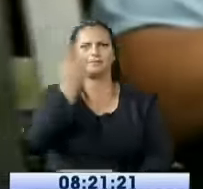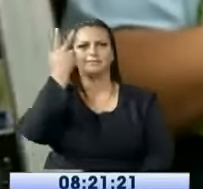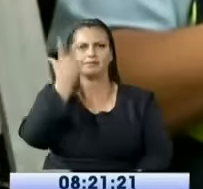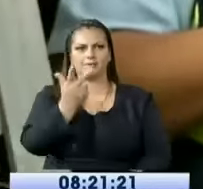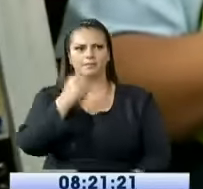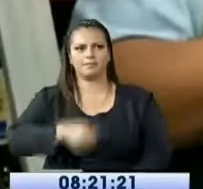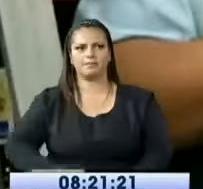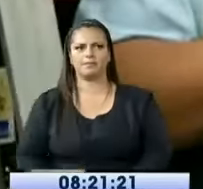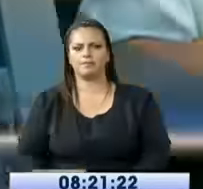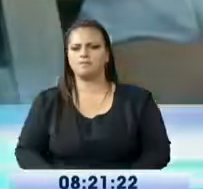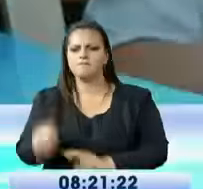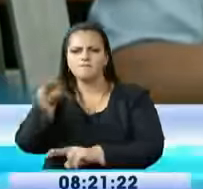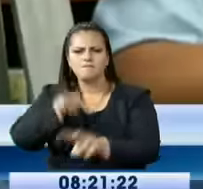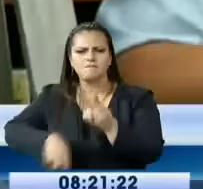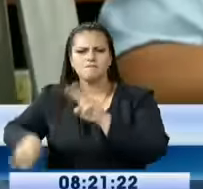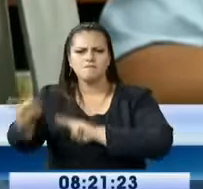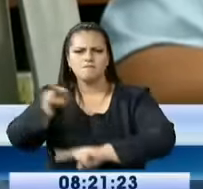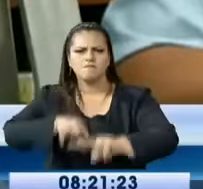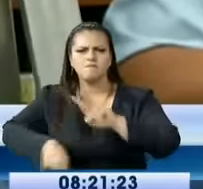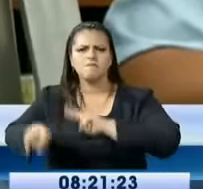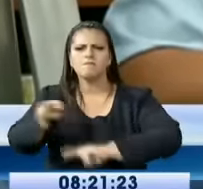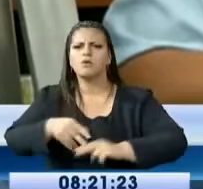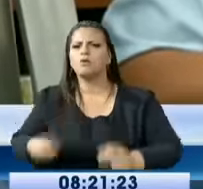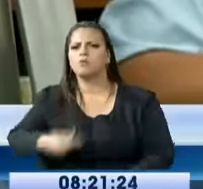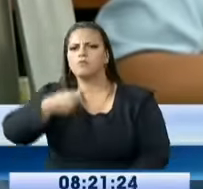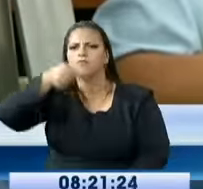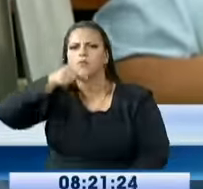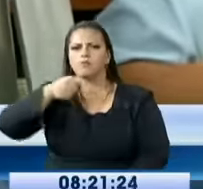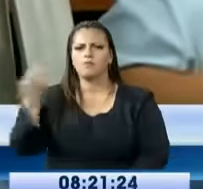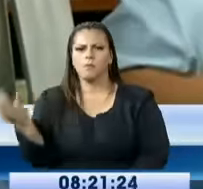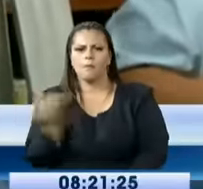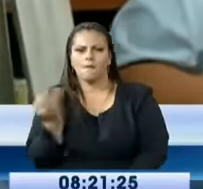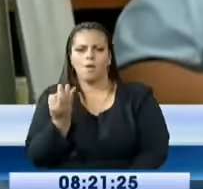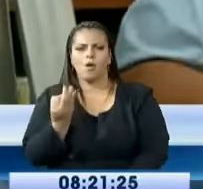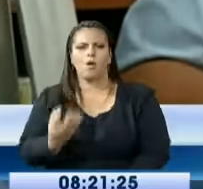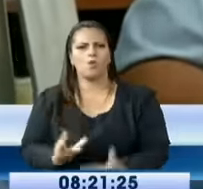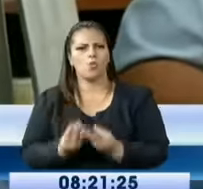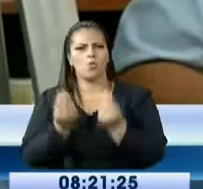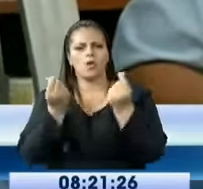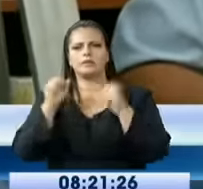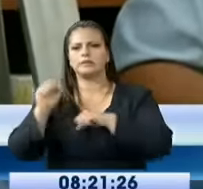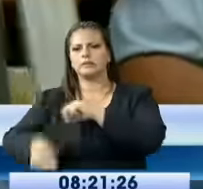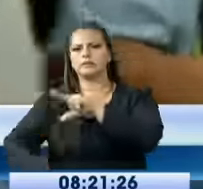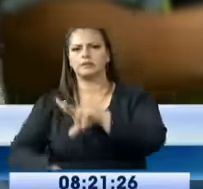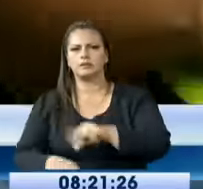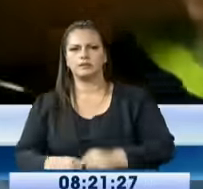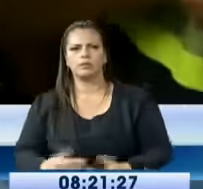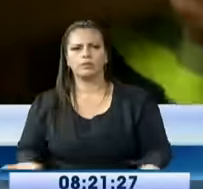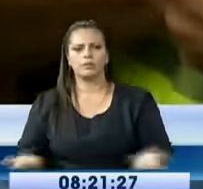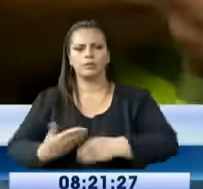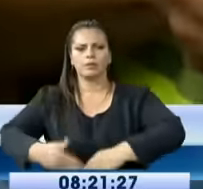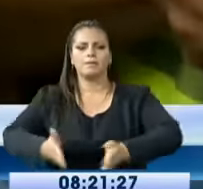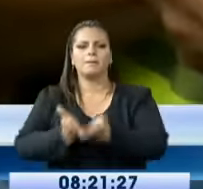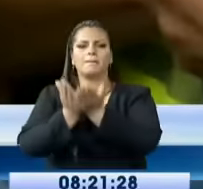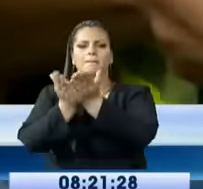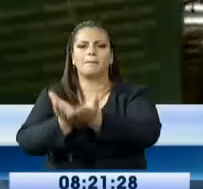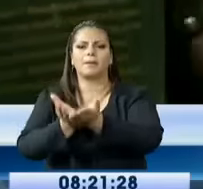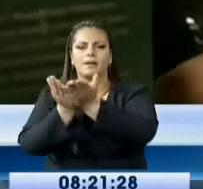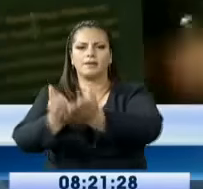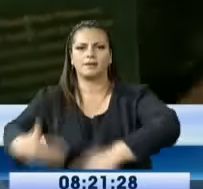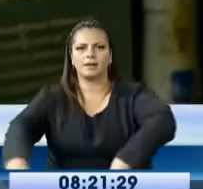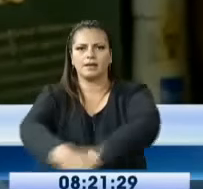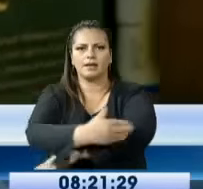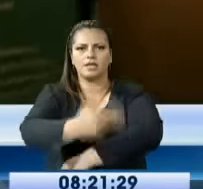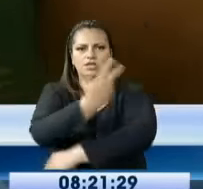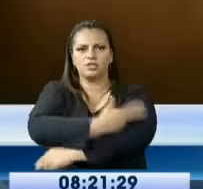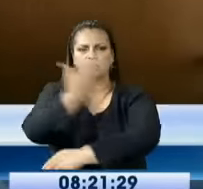intervenciones se dieron en los alrededores de la bahía, específicamente en las calles Chimborazo y Huancavilca. Según el artículo 145 del